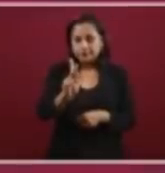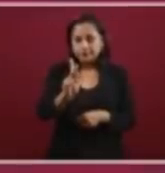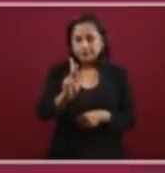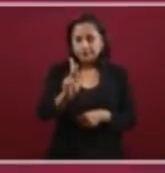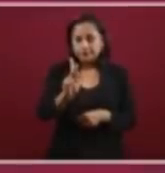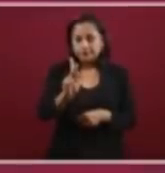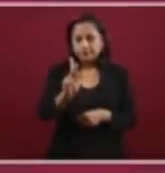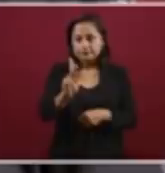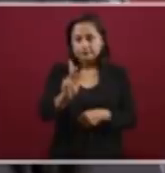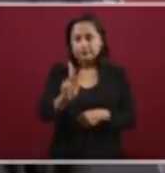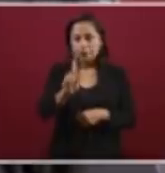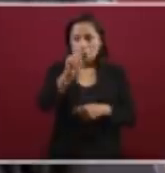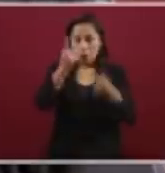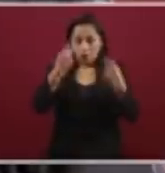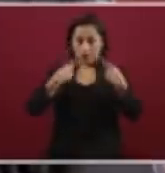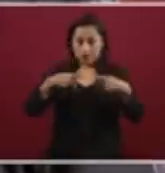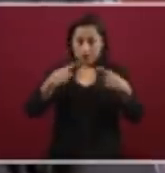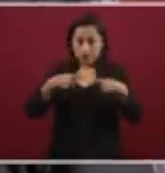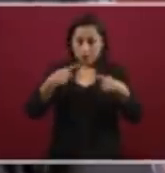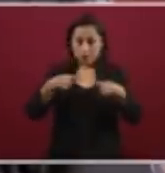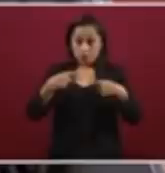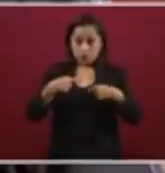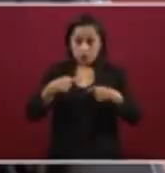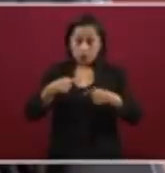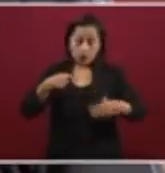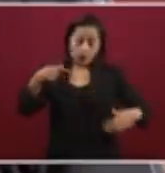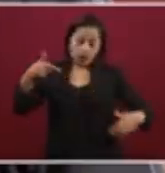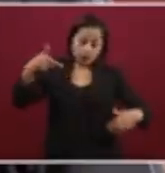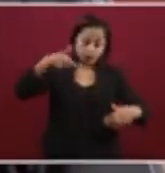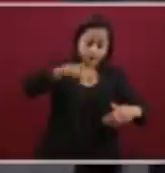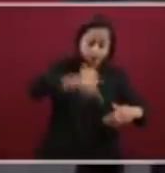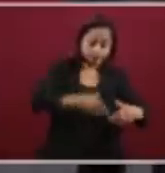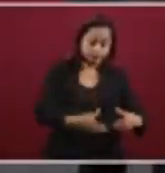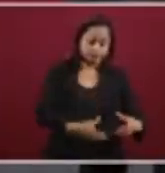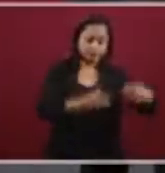llena un bidón de 20 litros